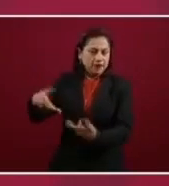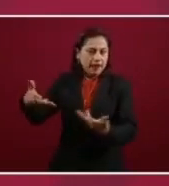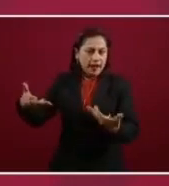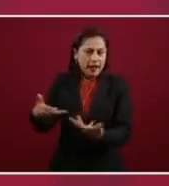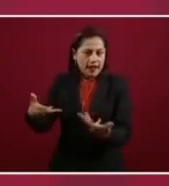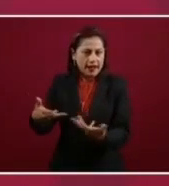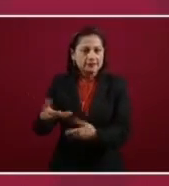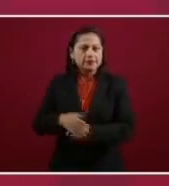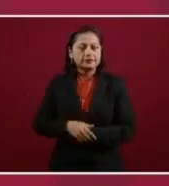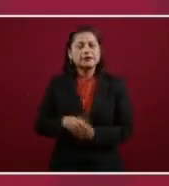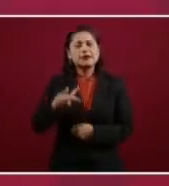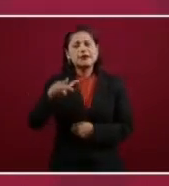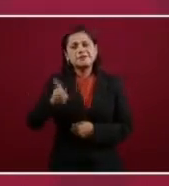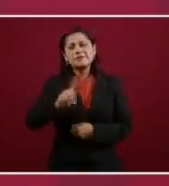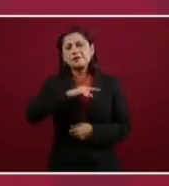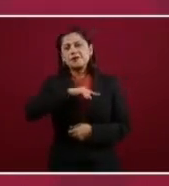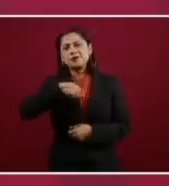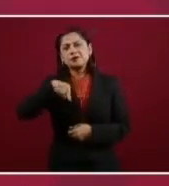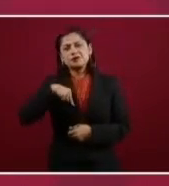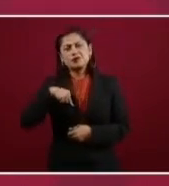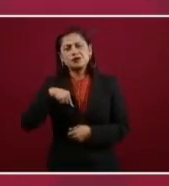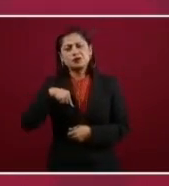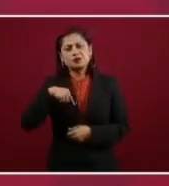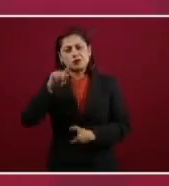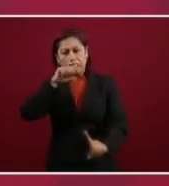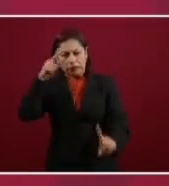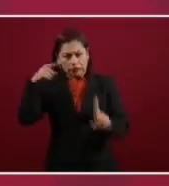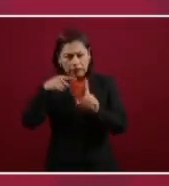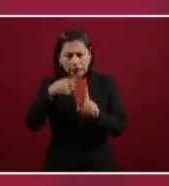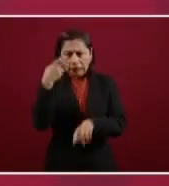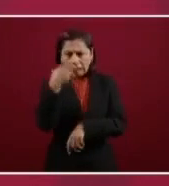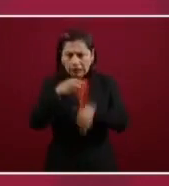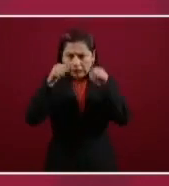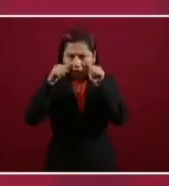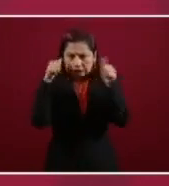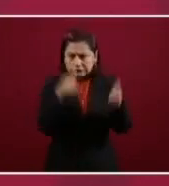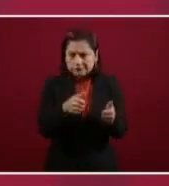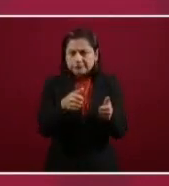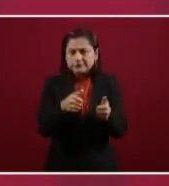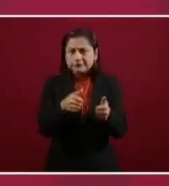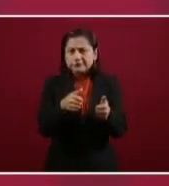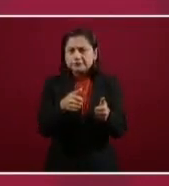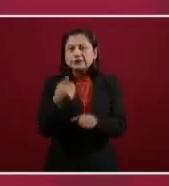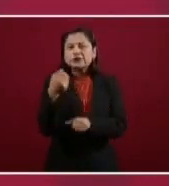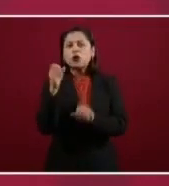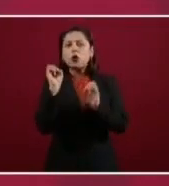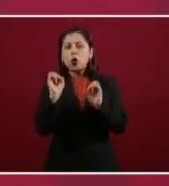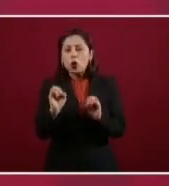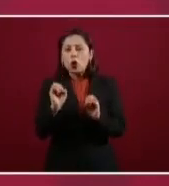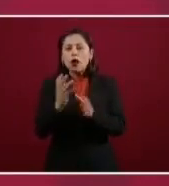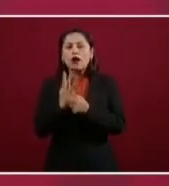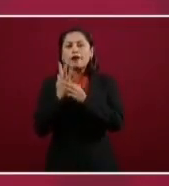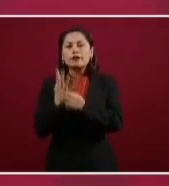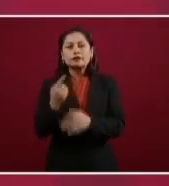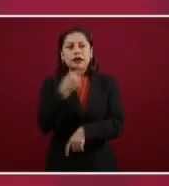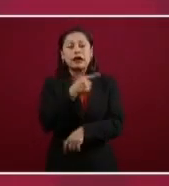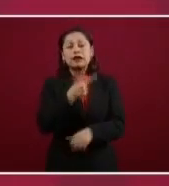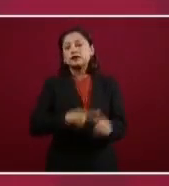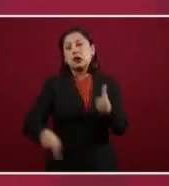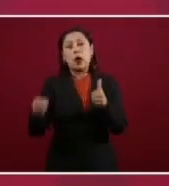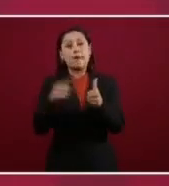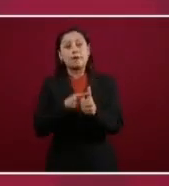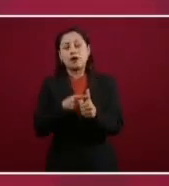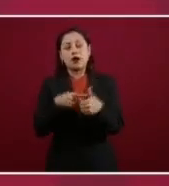destacar en eso poner eso como lo principal creo que lo más